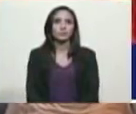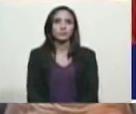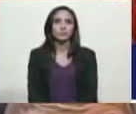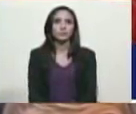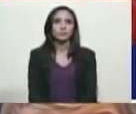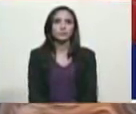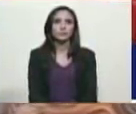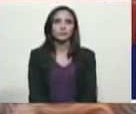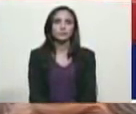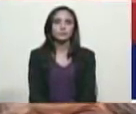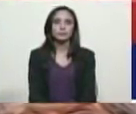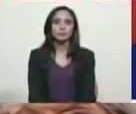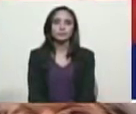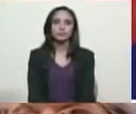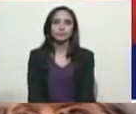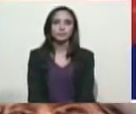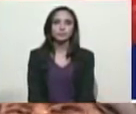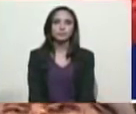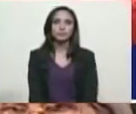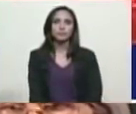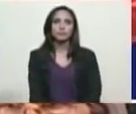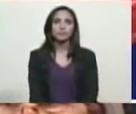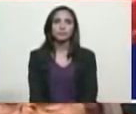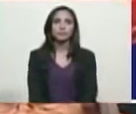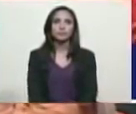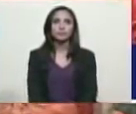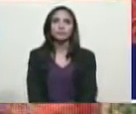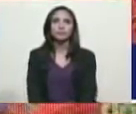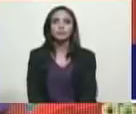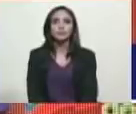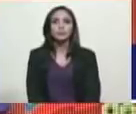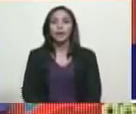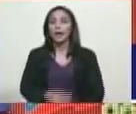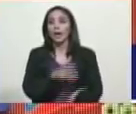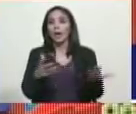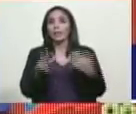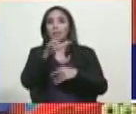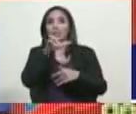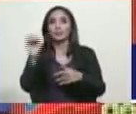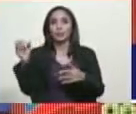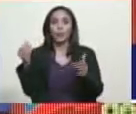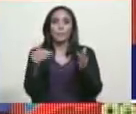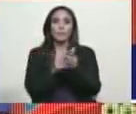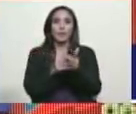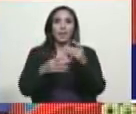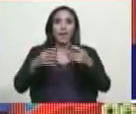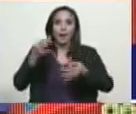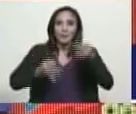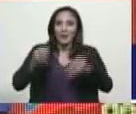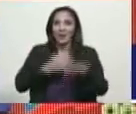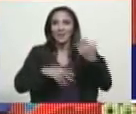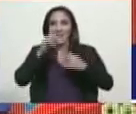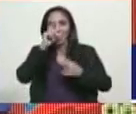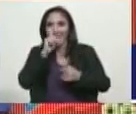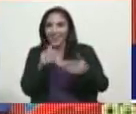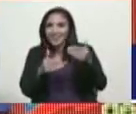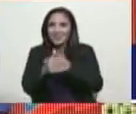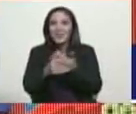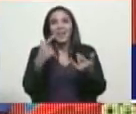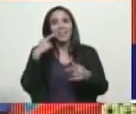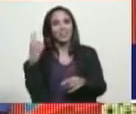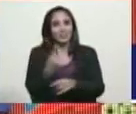Pero no puede ser que estemos graduando 300.000 abogados por año. Deberíamos estar graduando